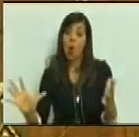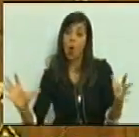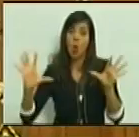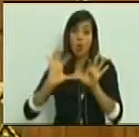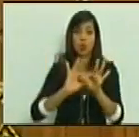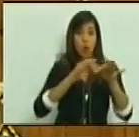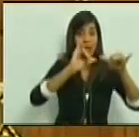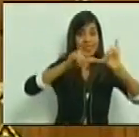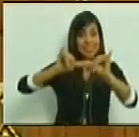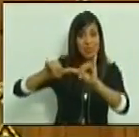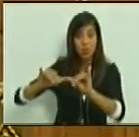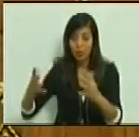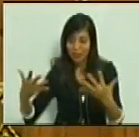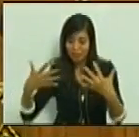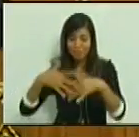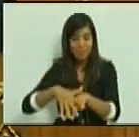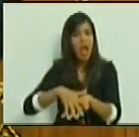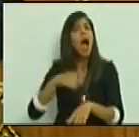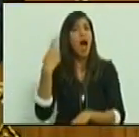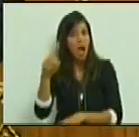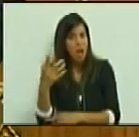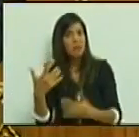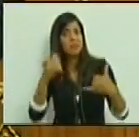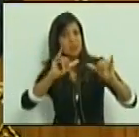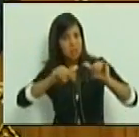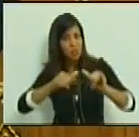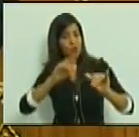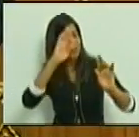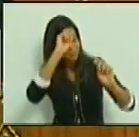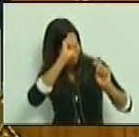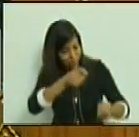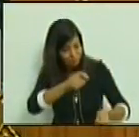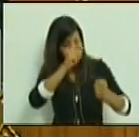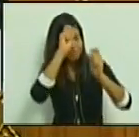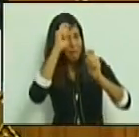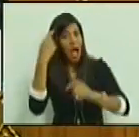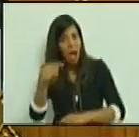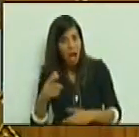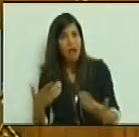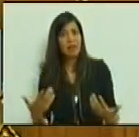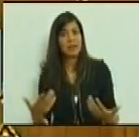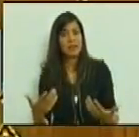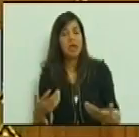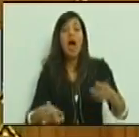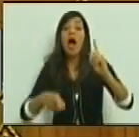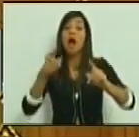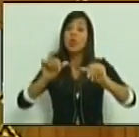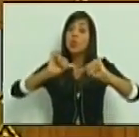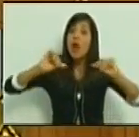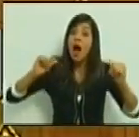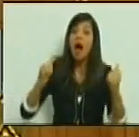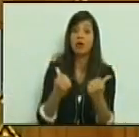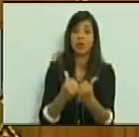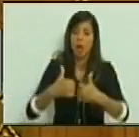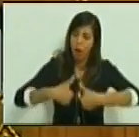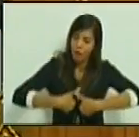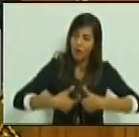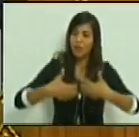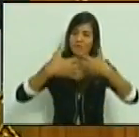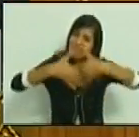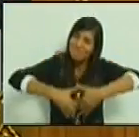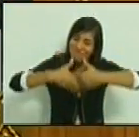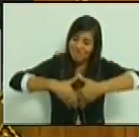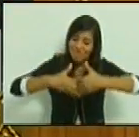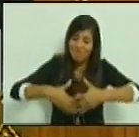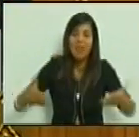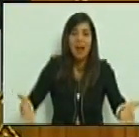que hay una industria seria también, y hay que reconocerlo, Hay asociaciones que no se han rendido y están produciendo también,